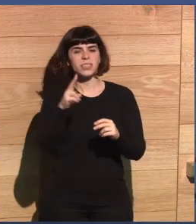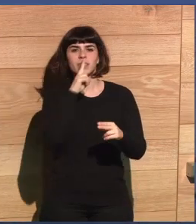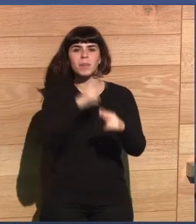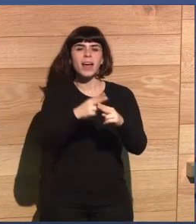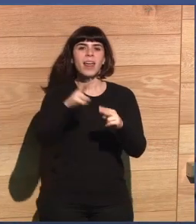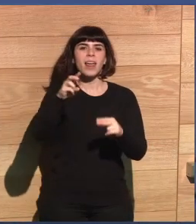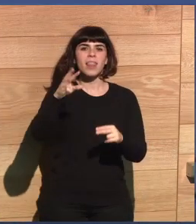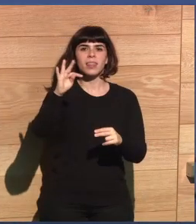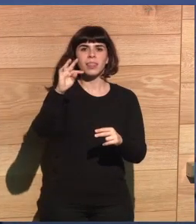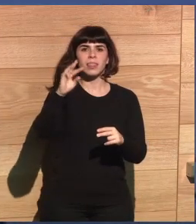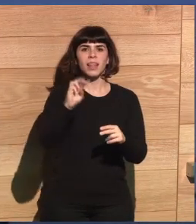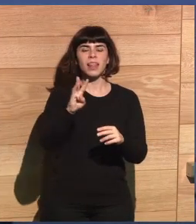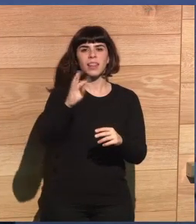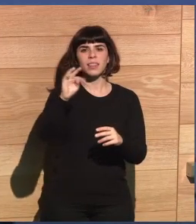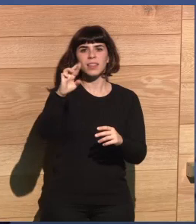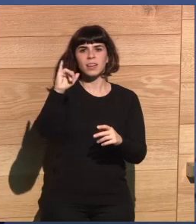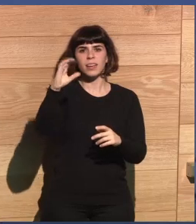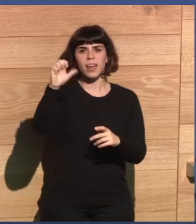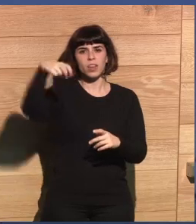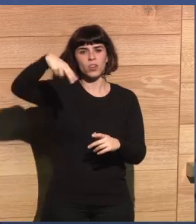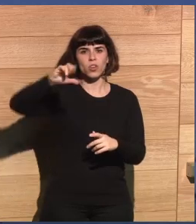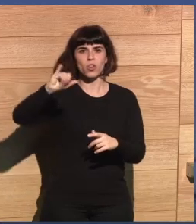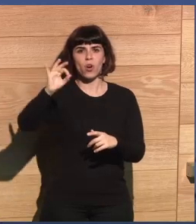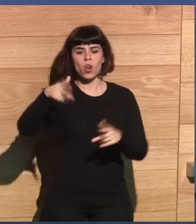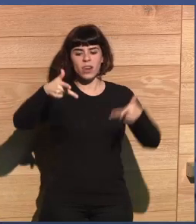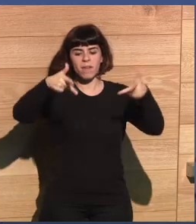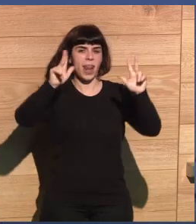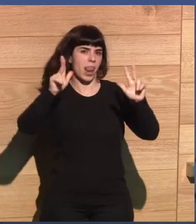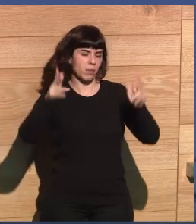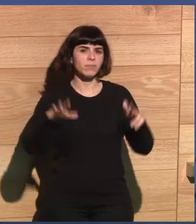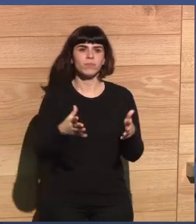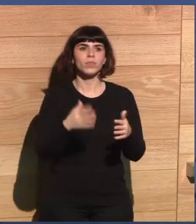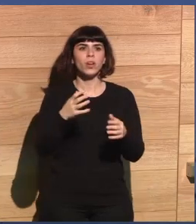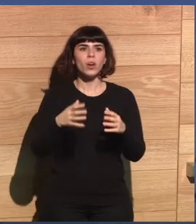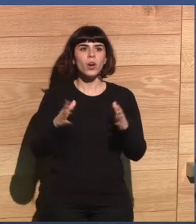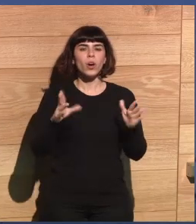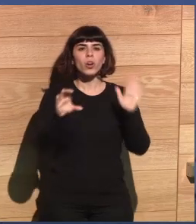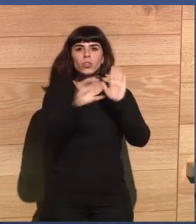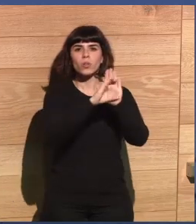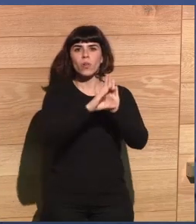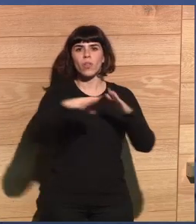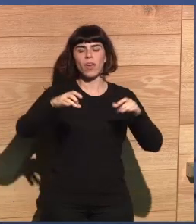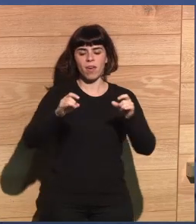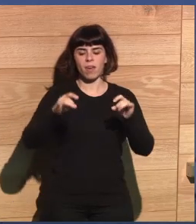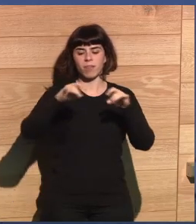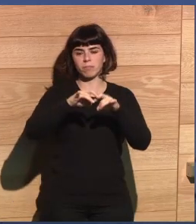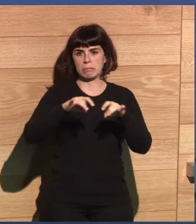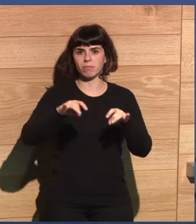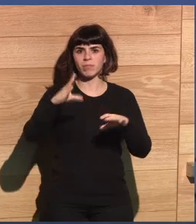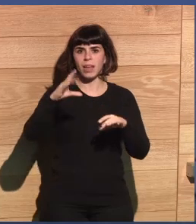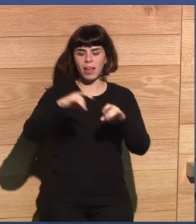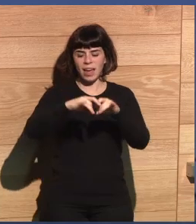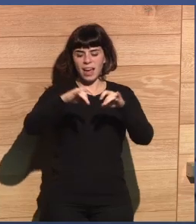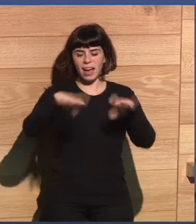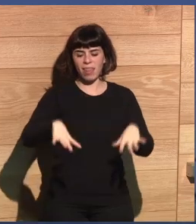Trienio Liberal. Los liberales obligaron al rey a jurar la Constitución de Cádiz y a suprimir la Inquisición. Pusieron en marcha